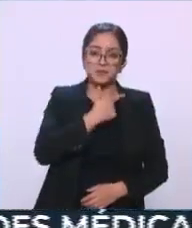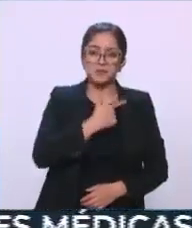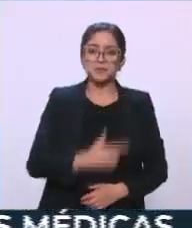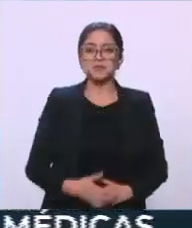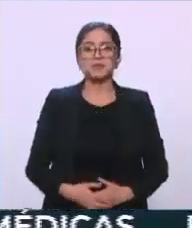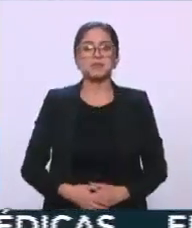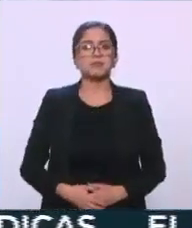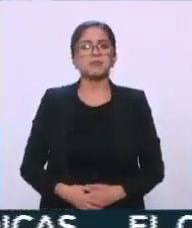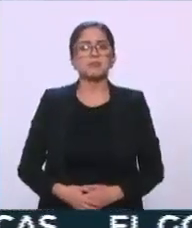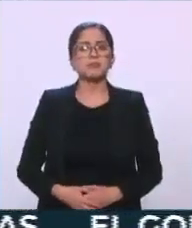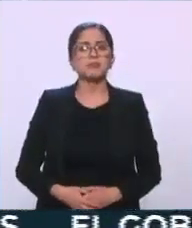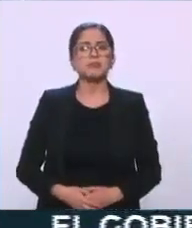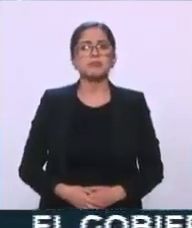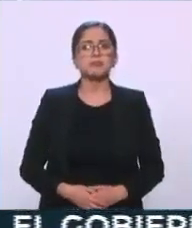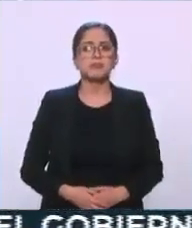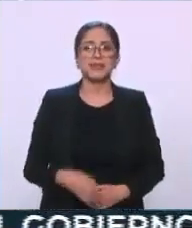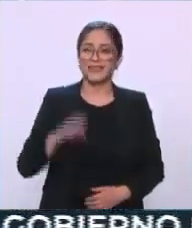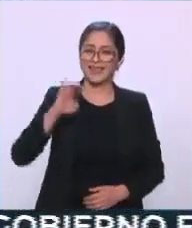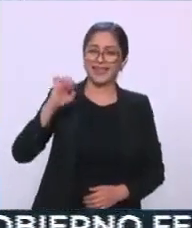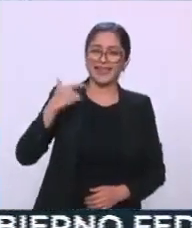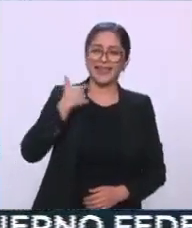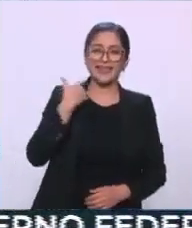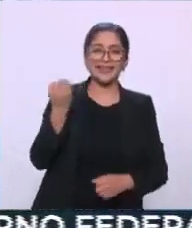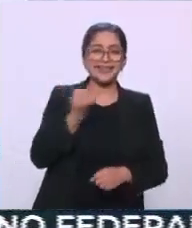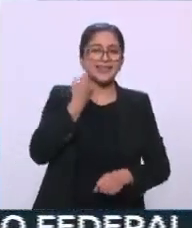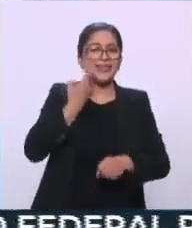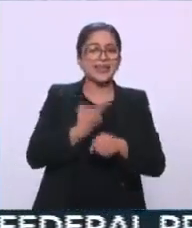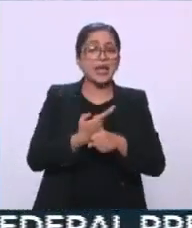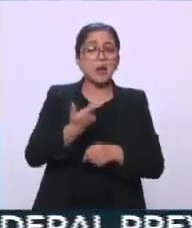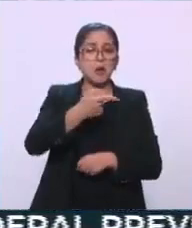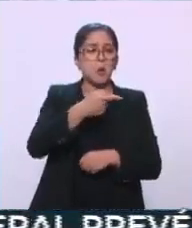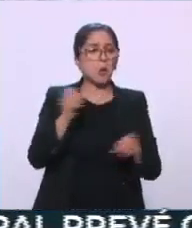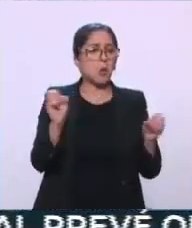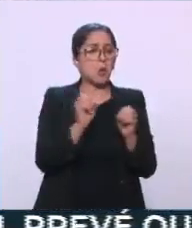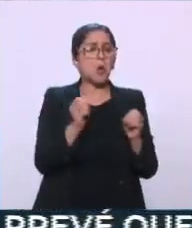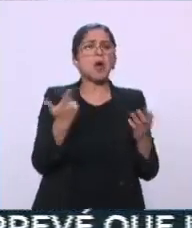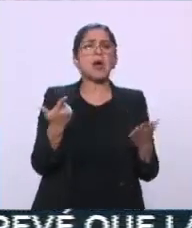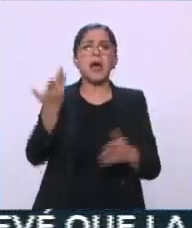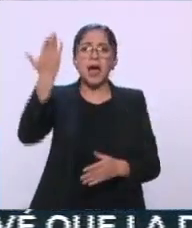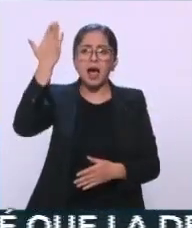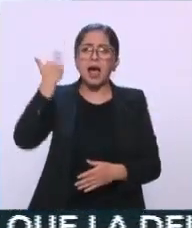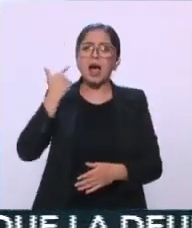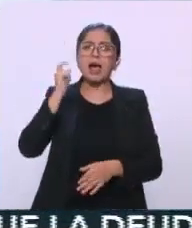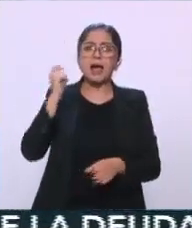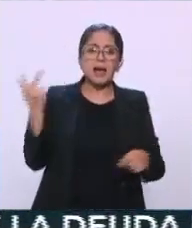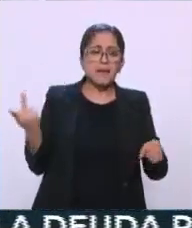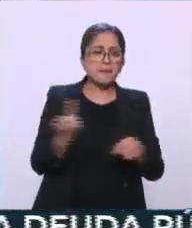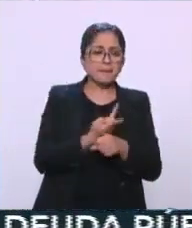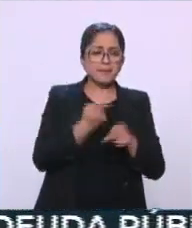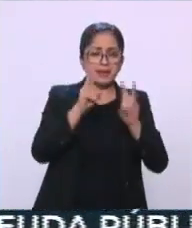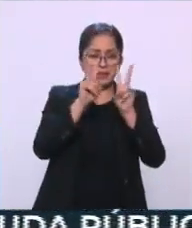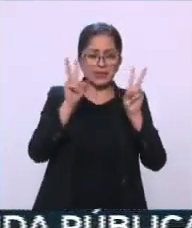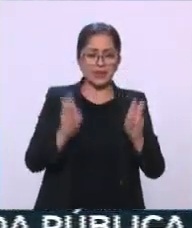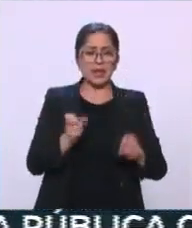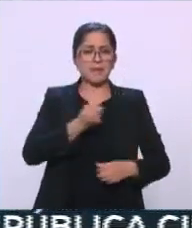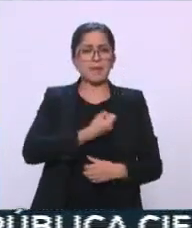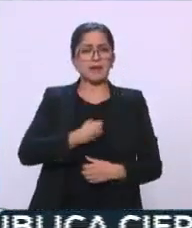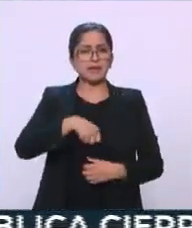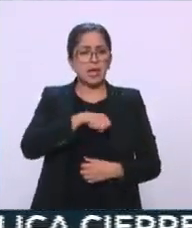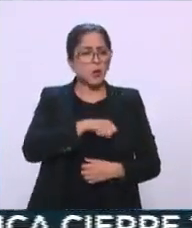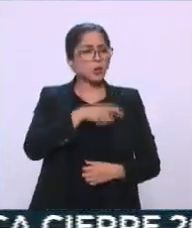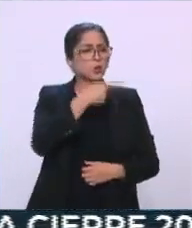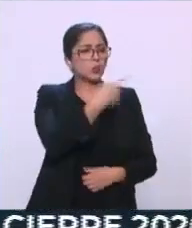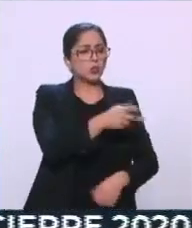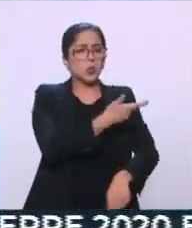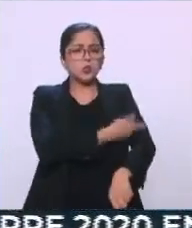Pues ¿cómo ve? No dijeron los exsecretarios a dónde fueron a parar los recursos en materia de salud durante sus gestiones, qué